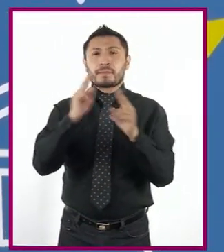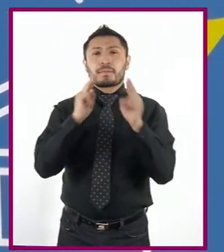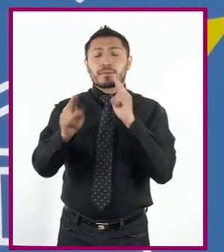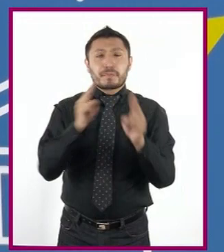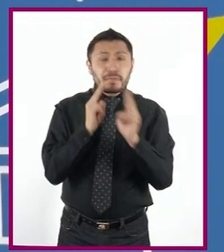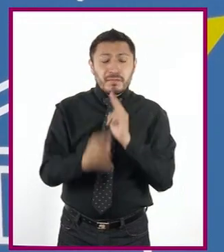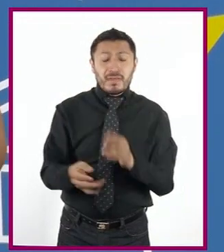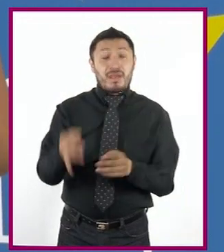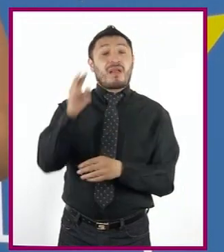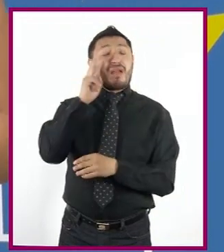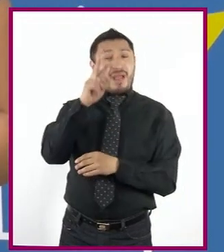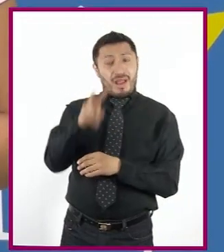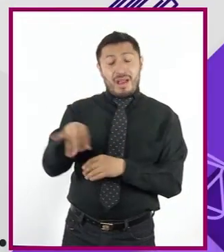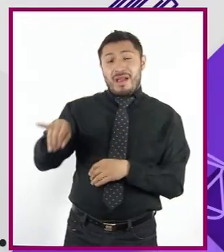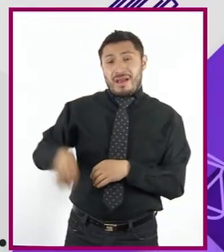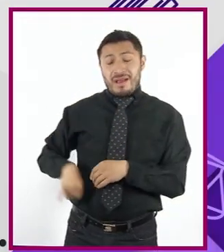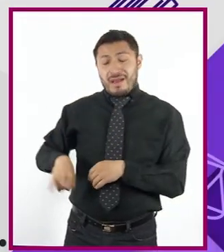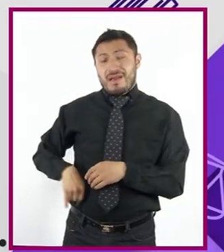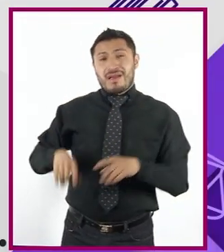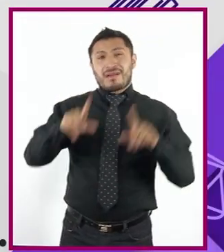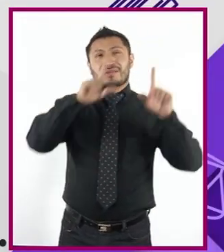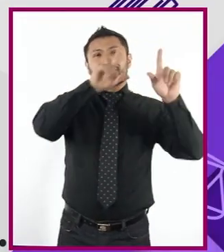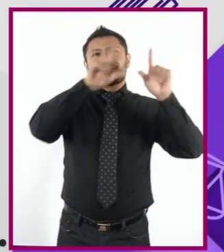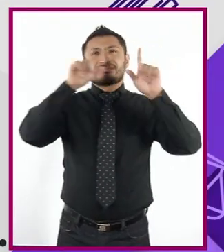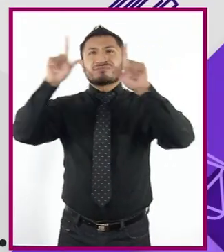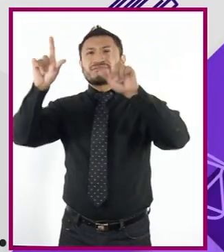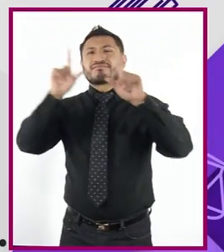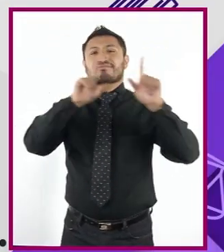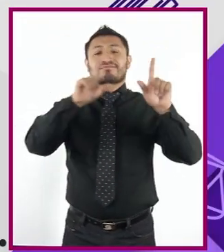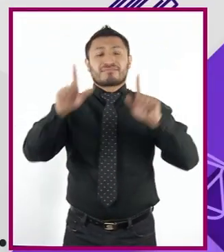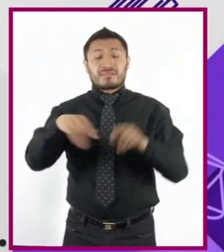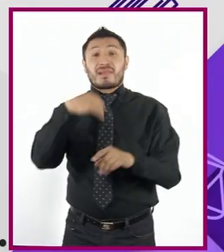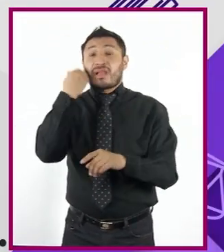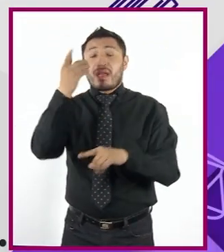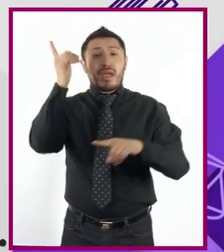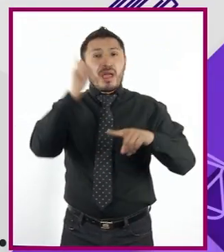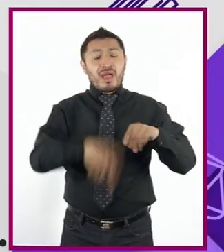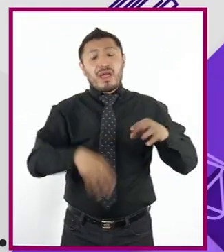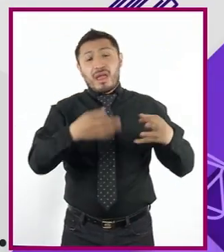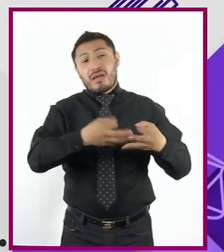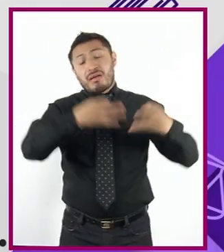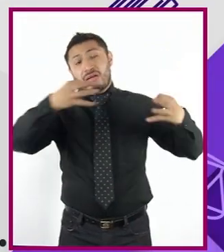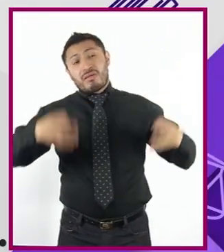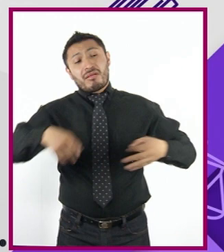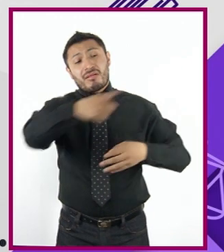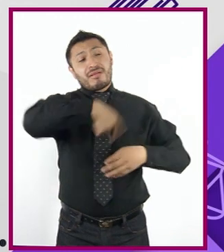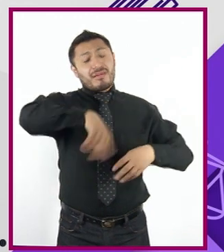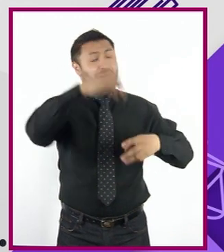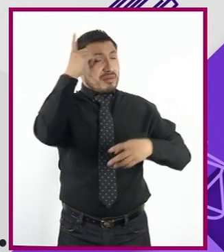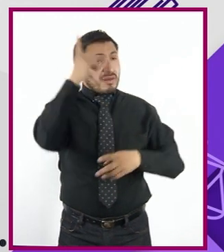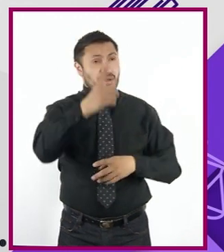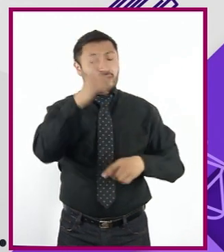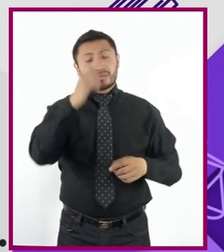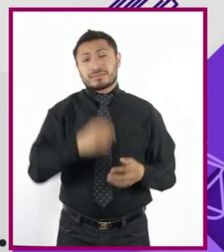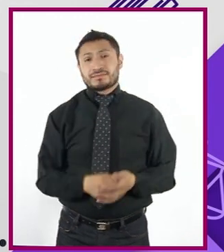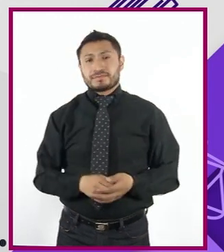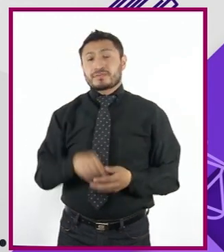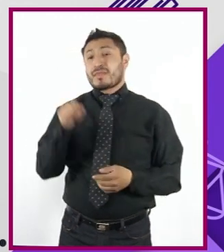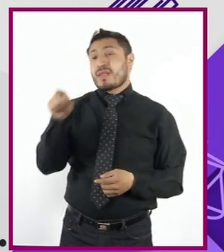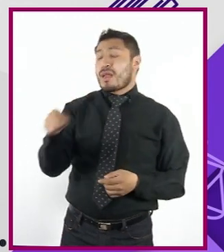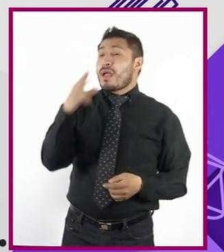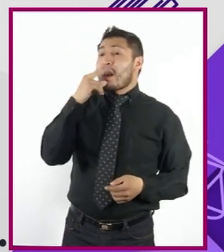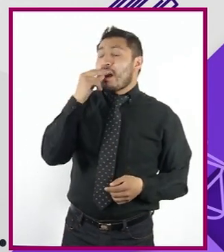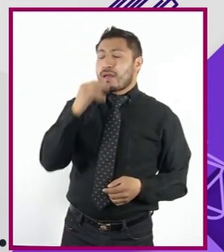atención un grupo de encabezados. Quieren quitar su tierra a ejidatarios.